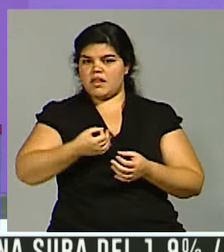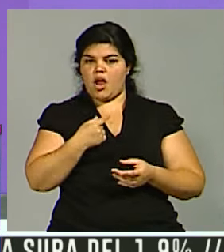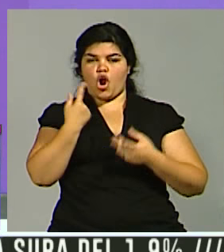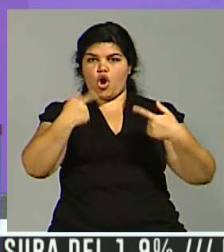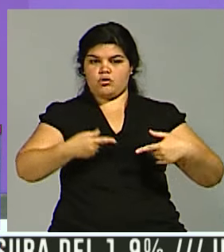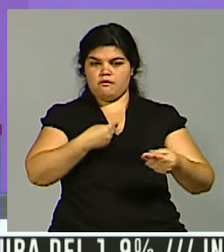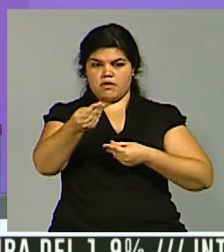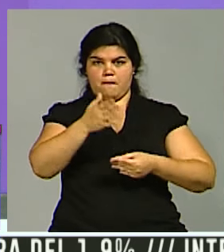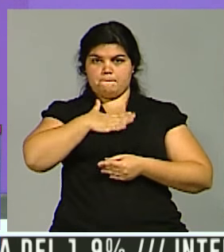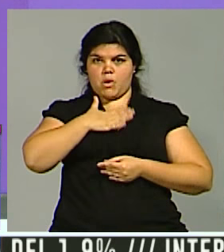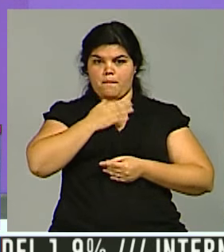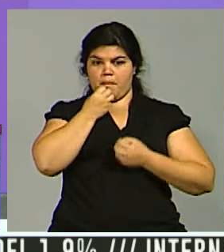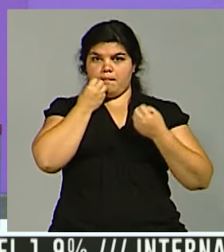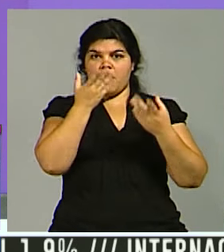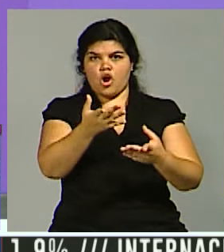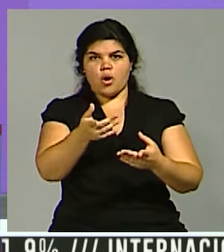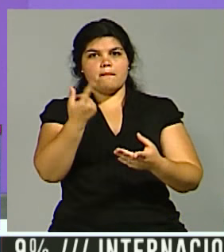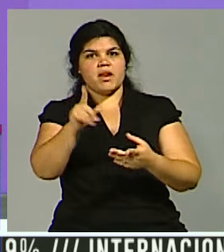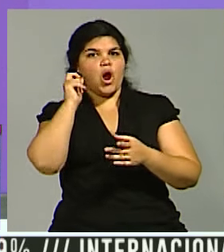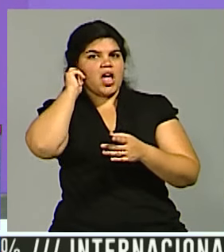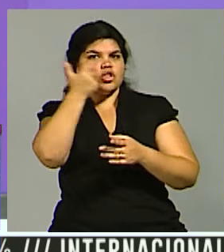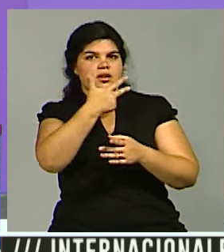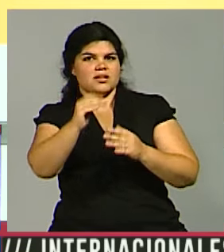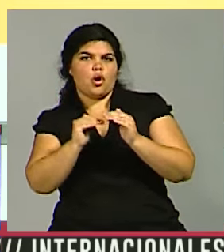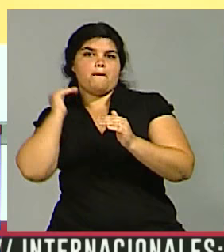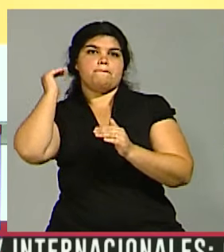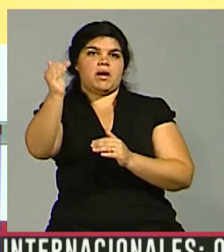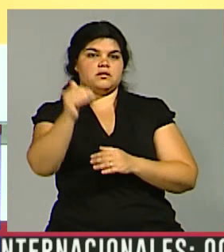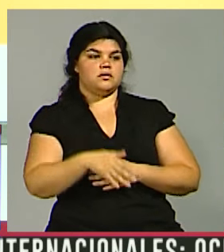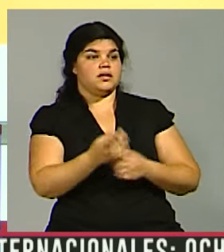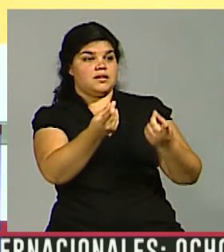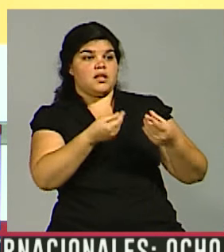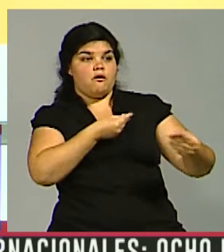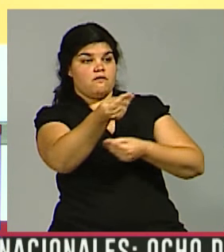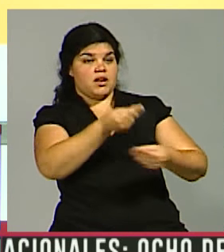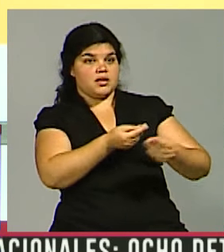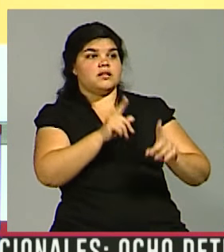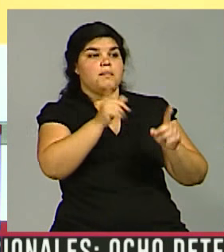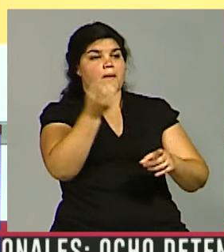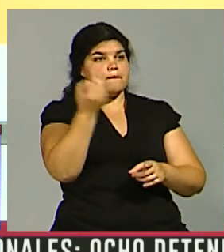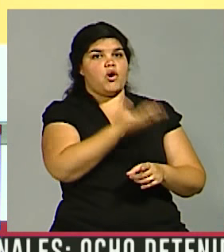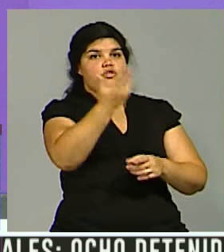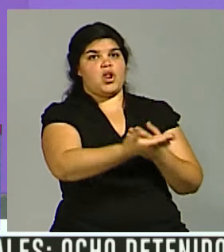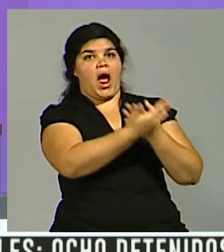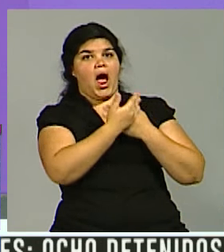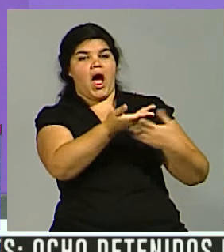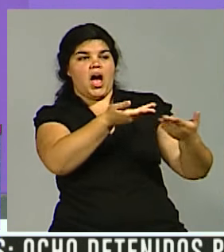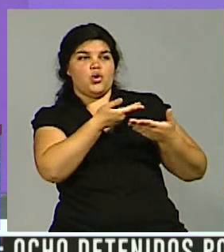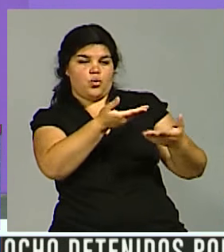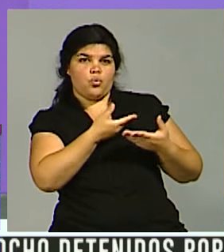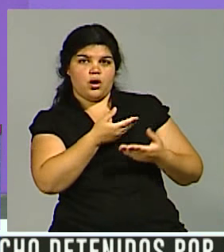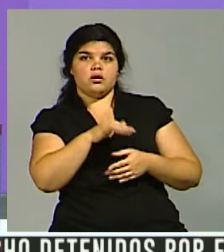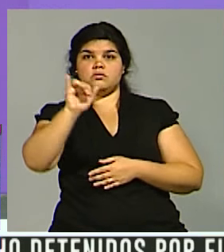mejoren considerablemente, pero ya estamos hablando arriba de los 35 años. Bueno, tendrán que mejorar sus finanzas y pedir asesoramiento profesional en ese caso. Pedir asesoramiento